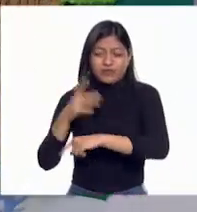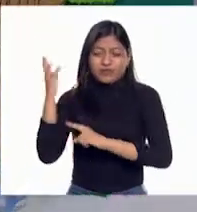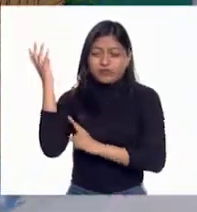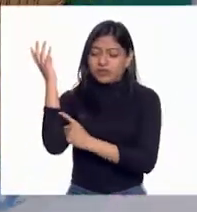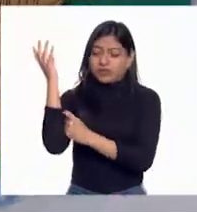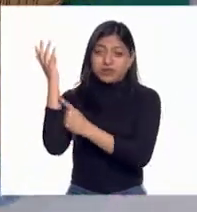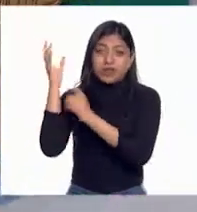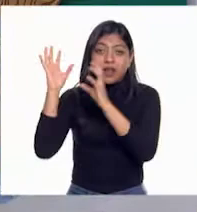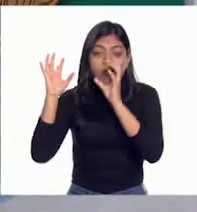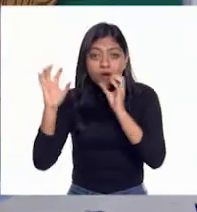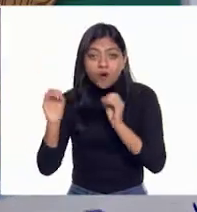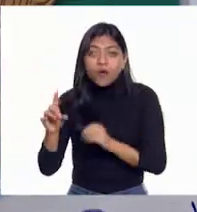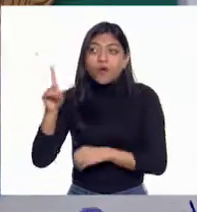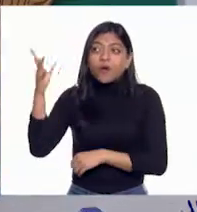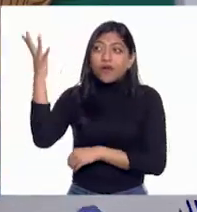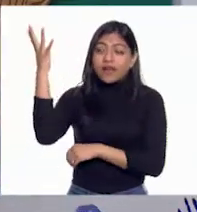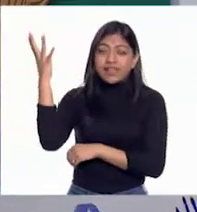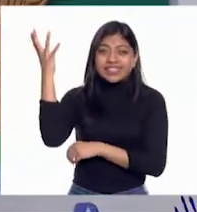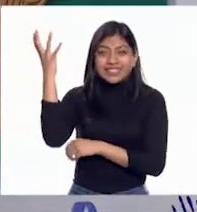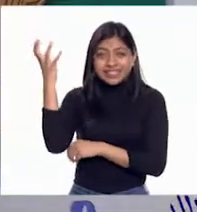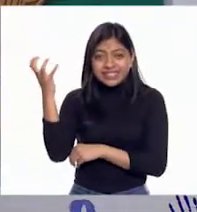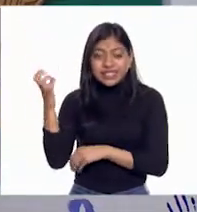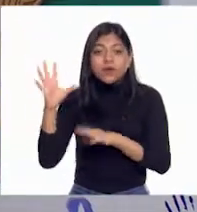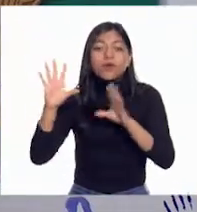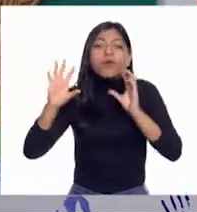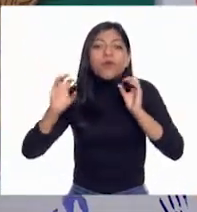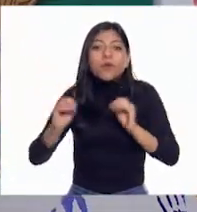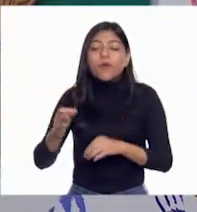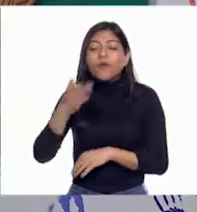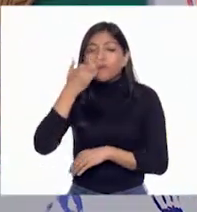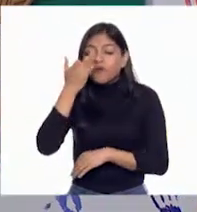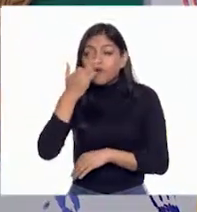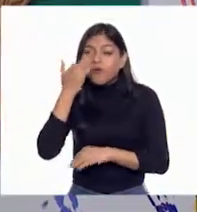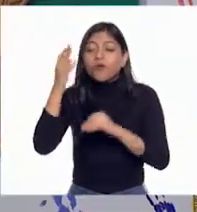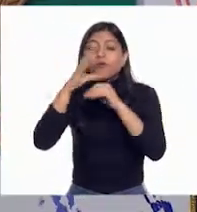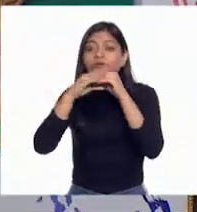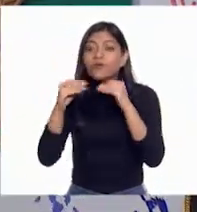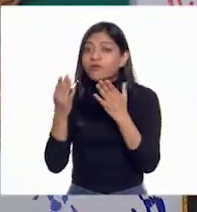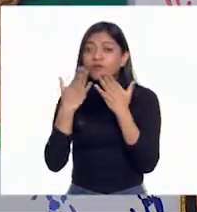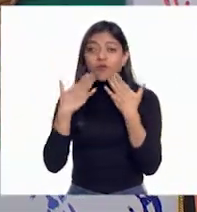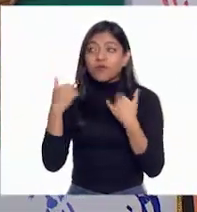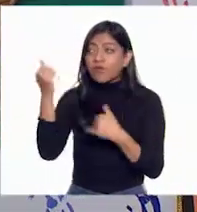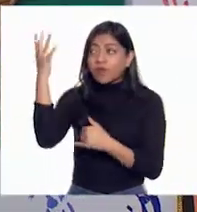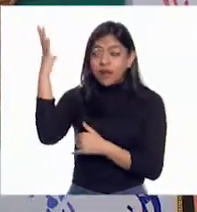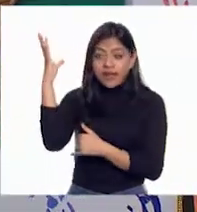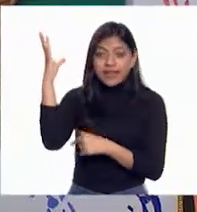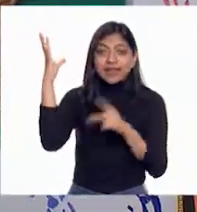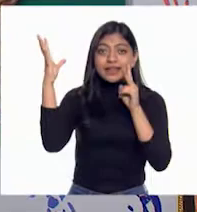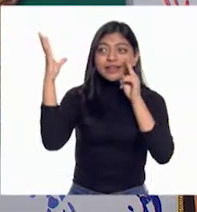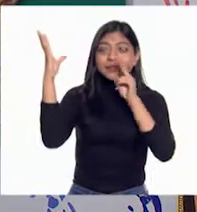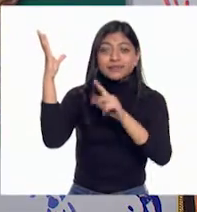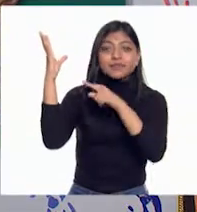o que no logra tener flores y frutos, entonces claramente podemos ver que están